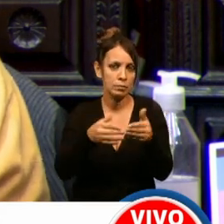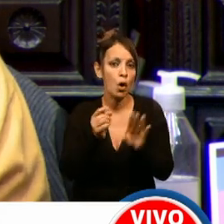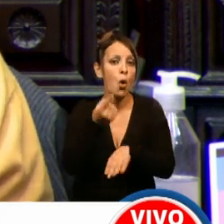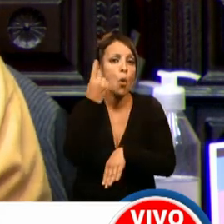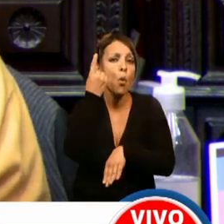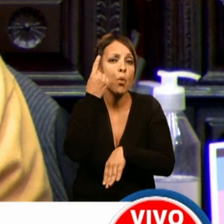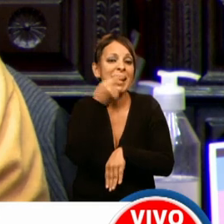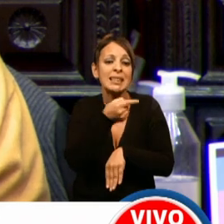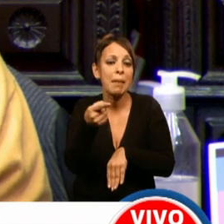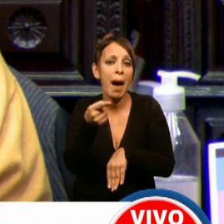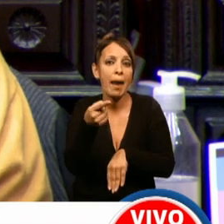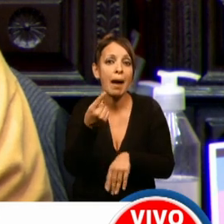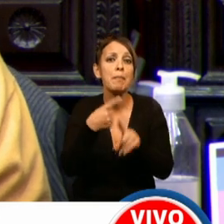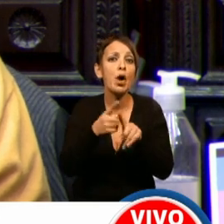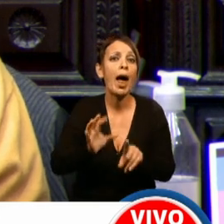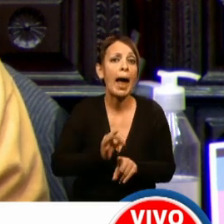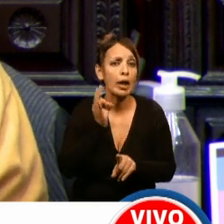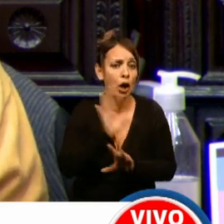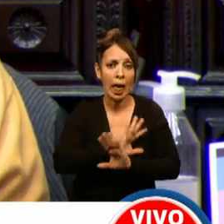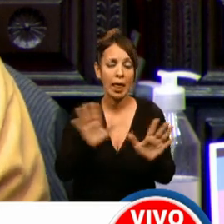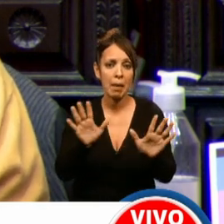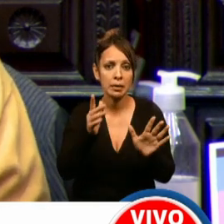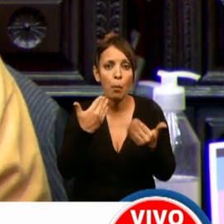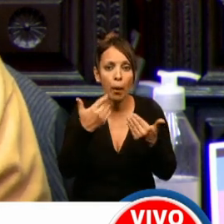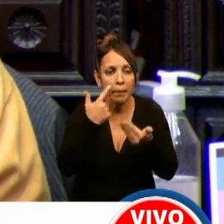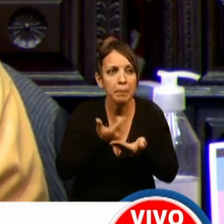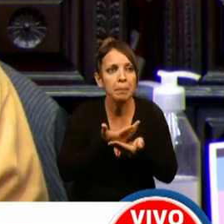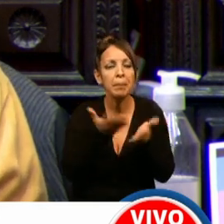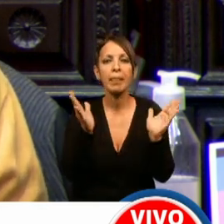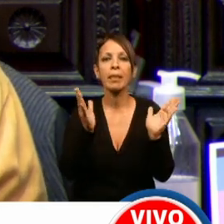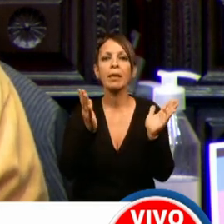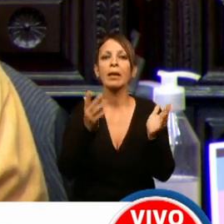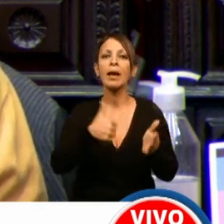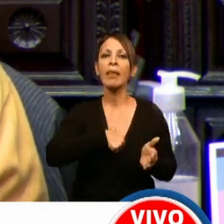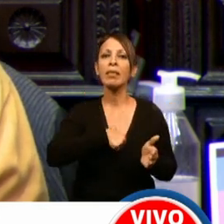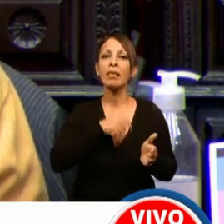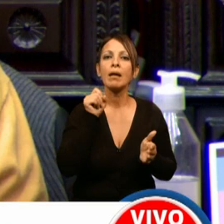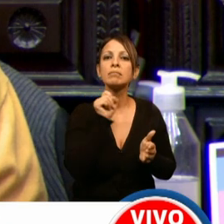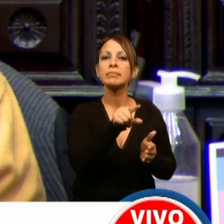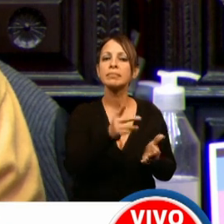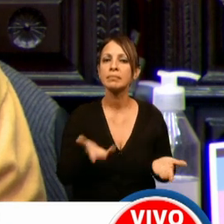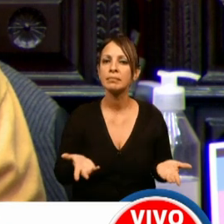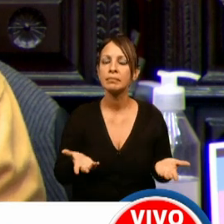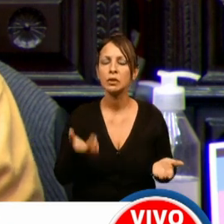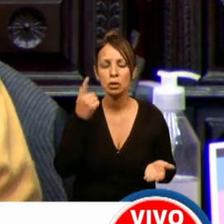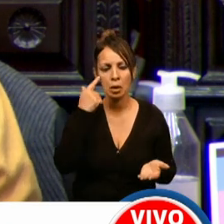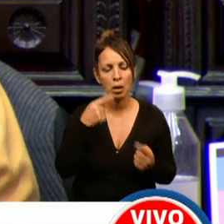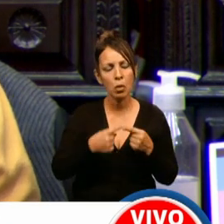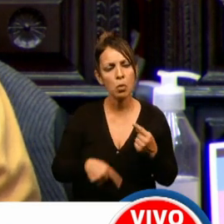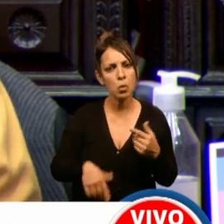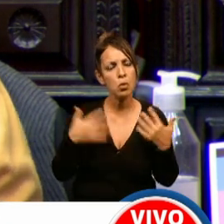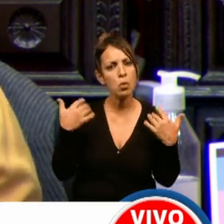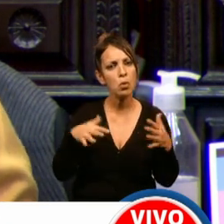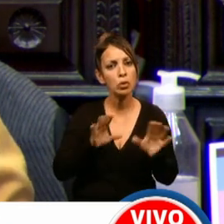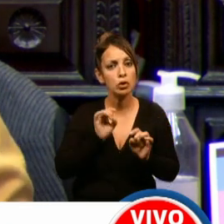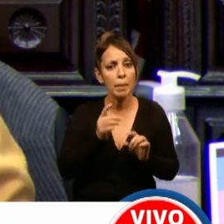semana al año solamente de hacer público su identidad deseada no que bárbaro una semana al